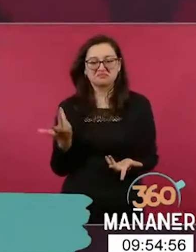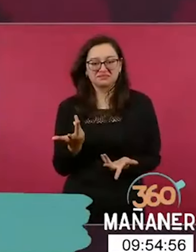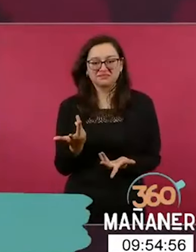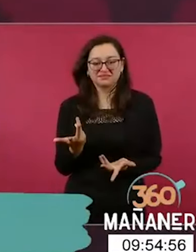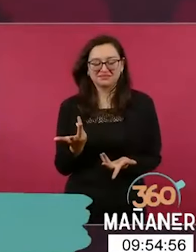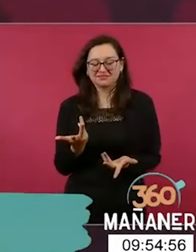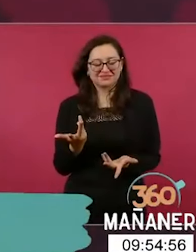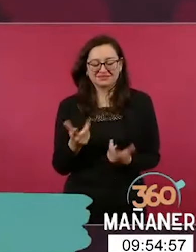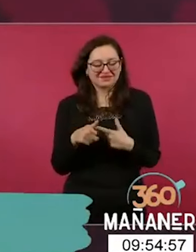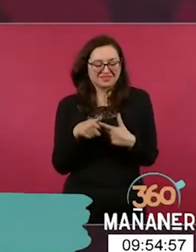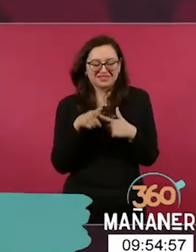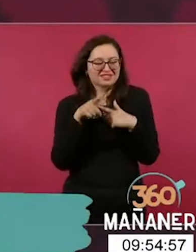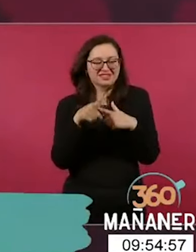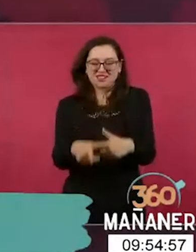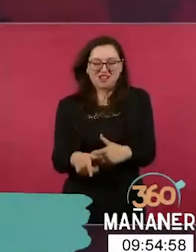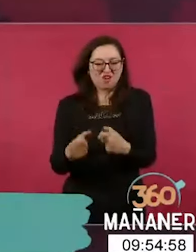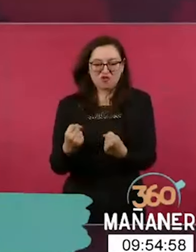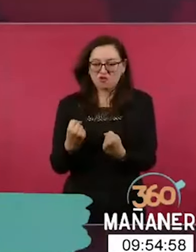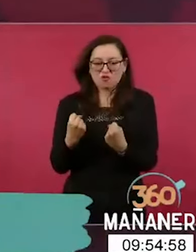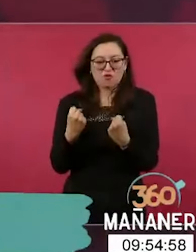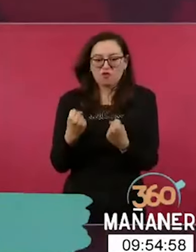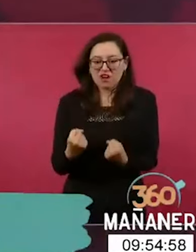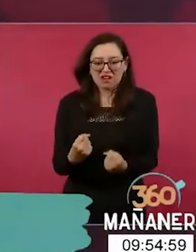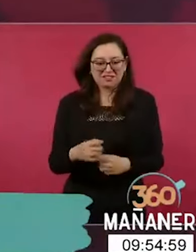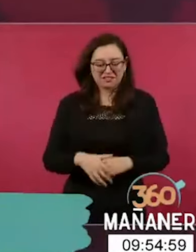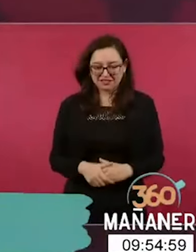Dólar o sea